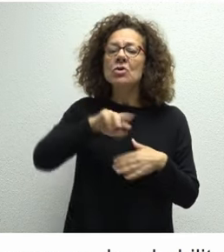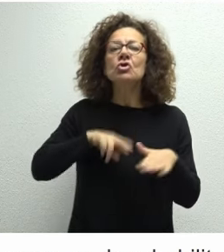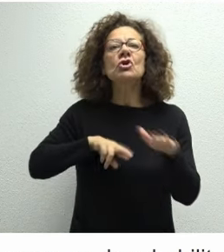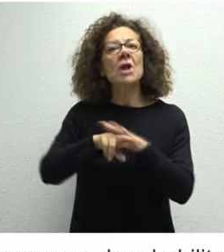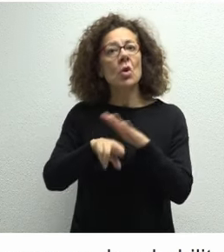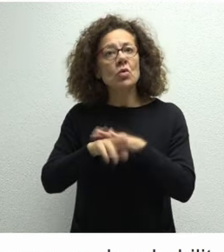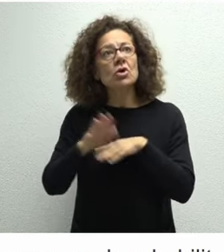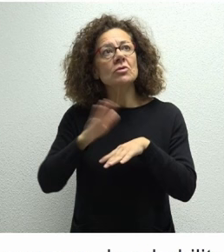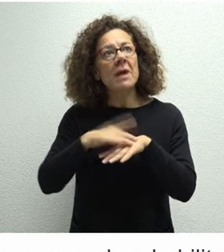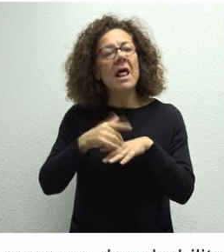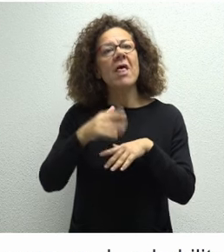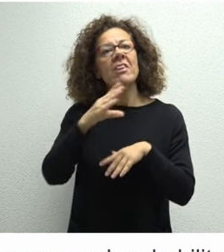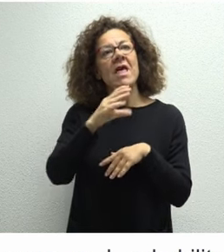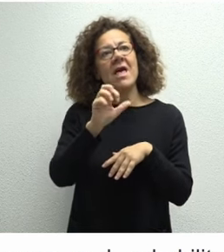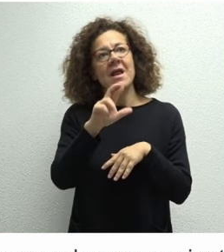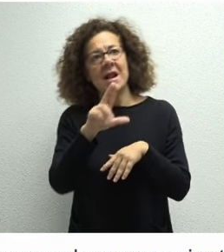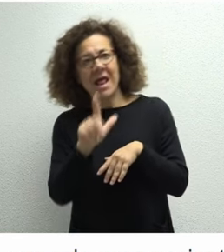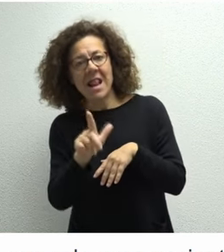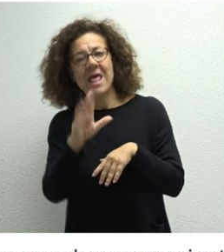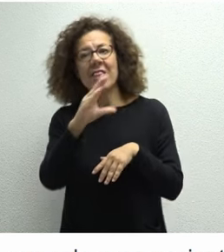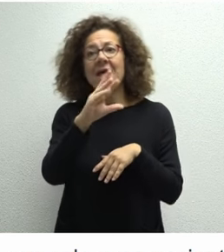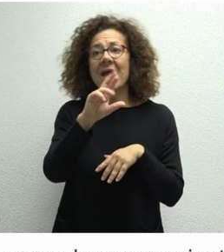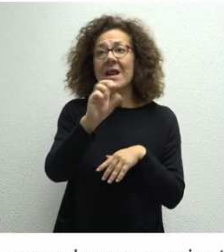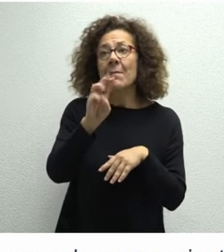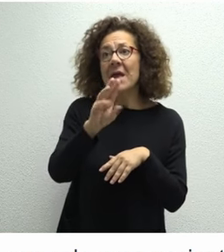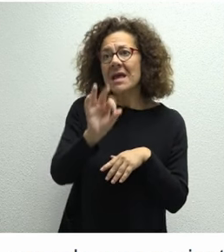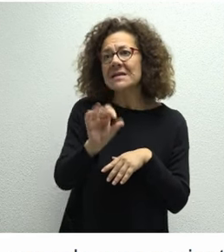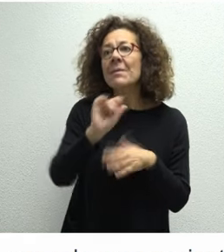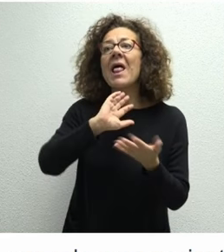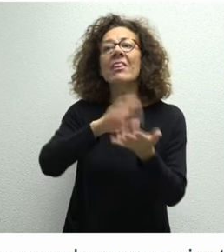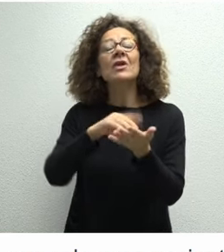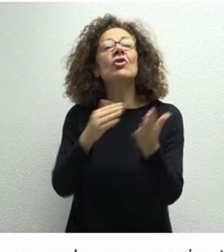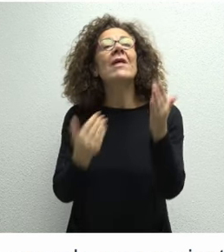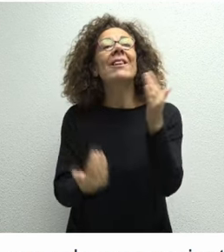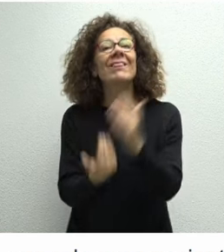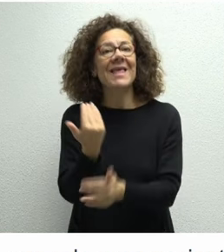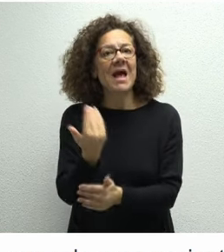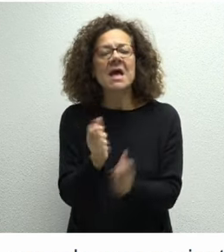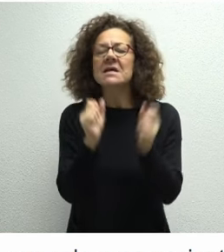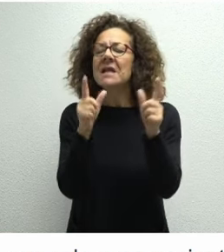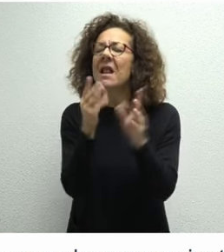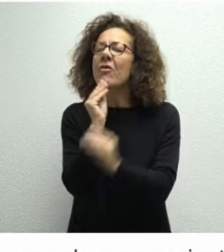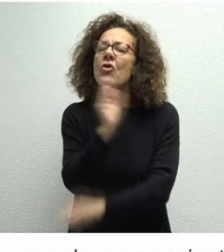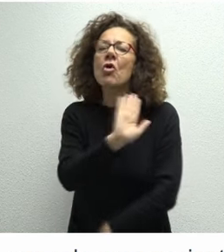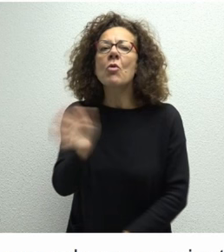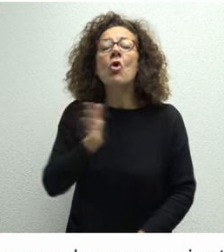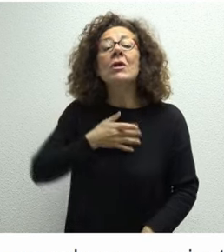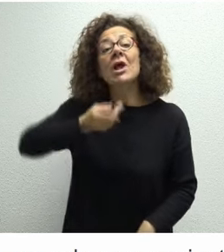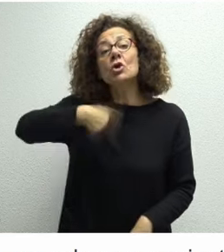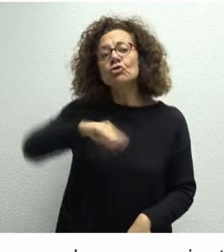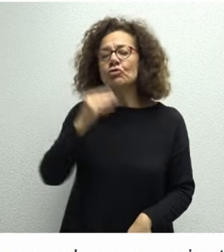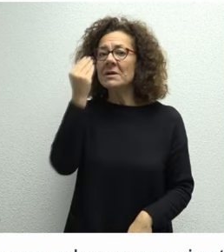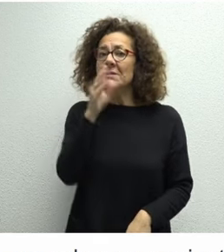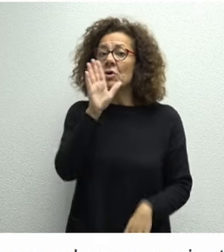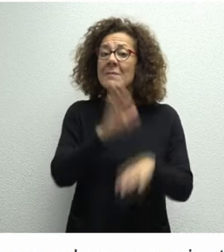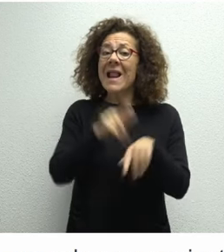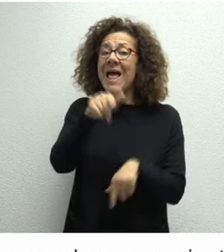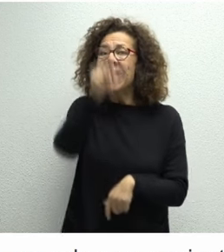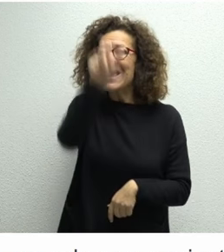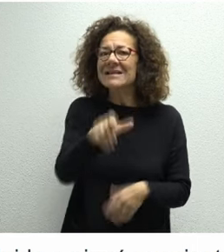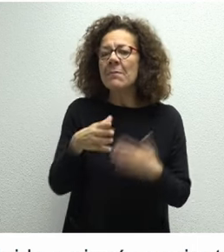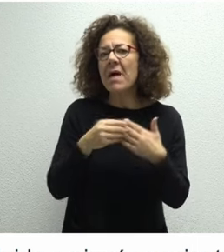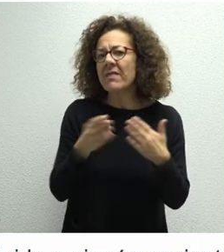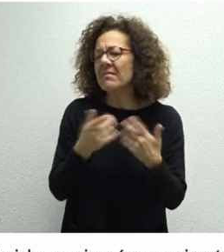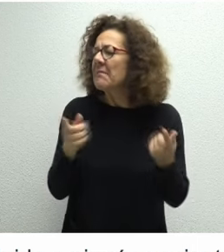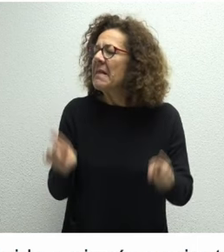para crl para crps para centro de día se le ha dado lo mejor que hemos entendido para ese paciente sin